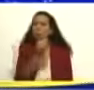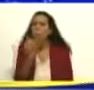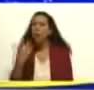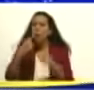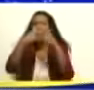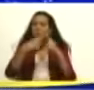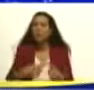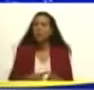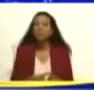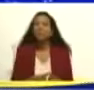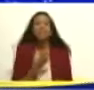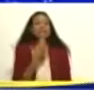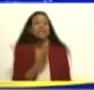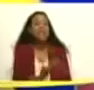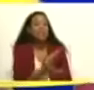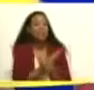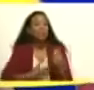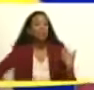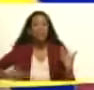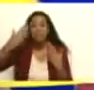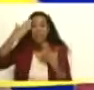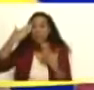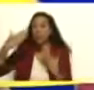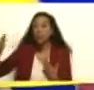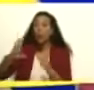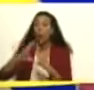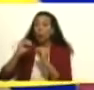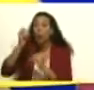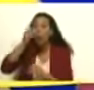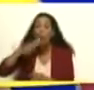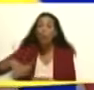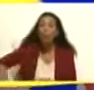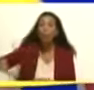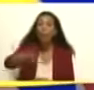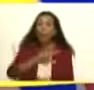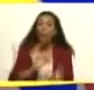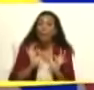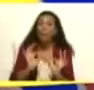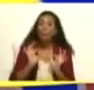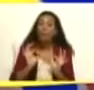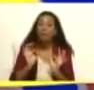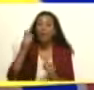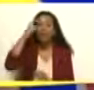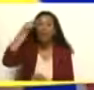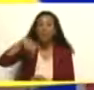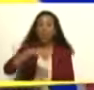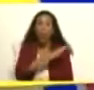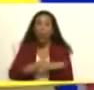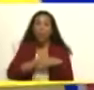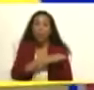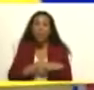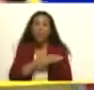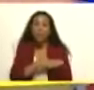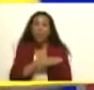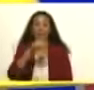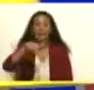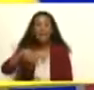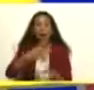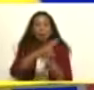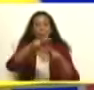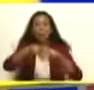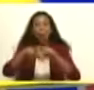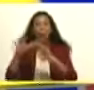Bueno, muchísimas gracias, mi comandante en jefe. Saludar primero, bueno, a todo el pueblo de Venezuela y especialmente, bueno, a los comités locales de abastecimiento y producción que están